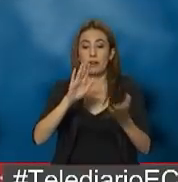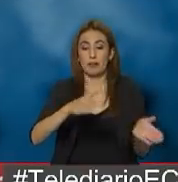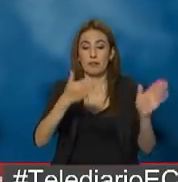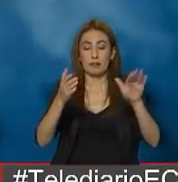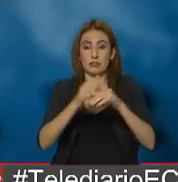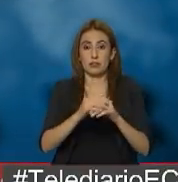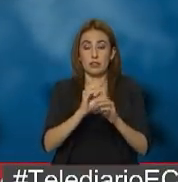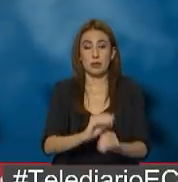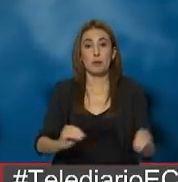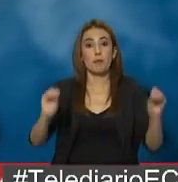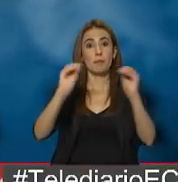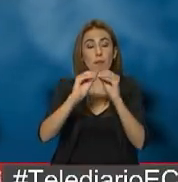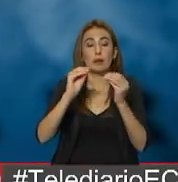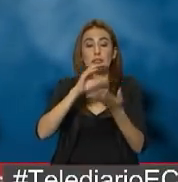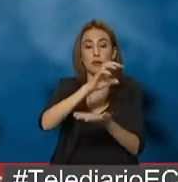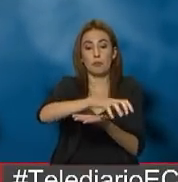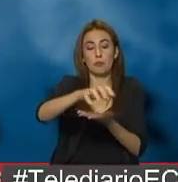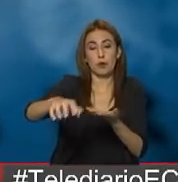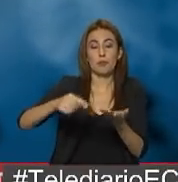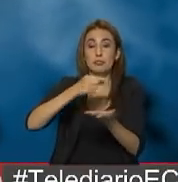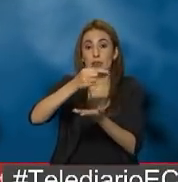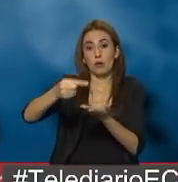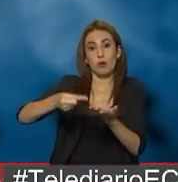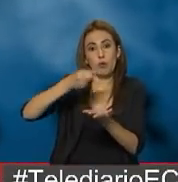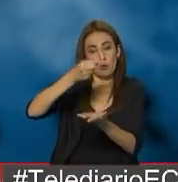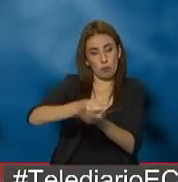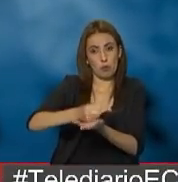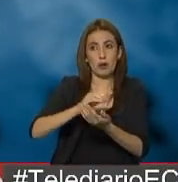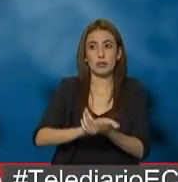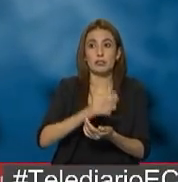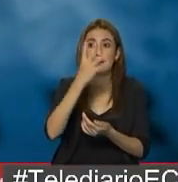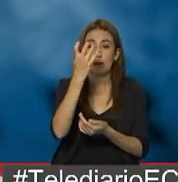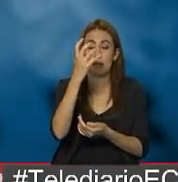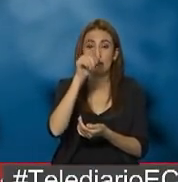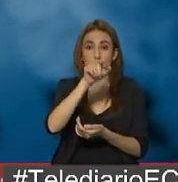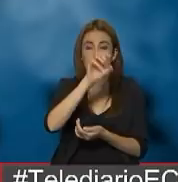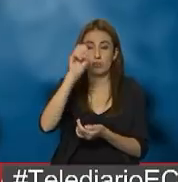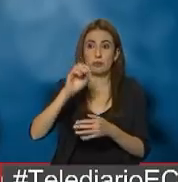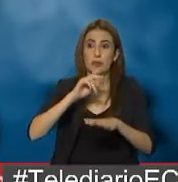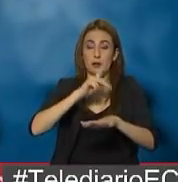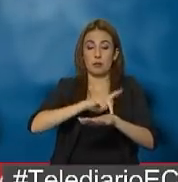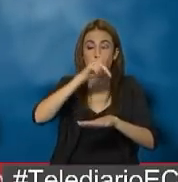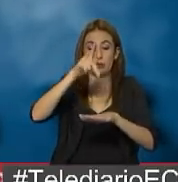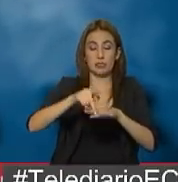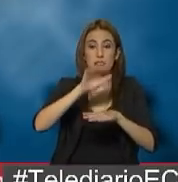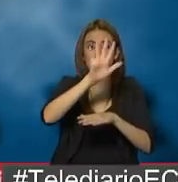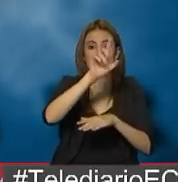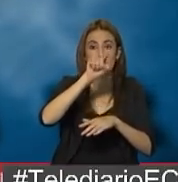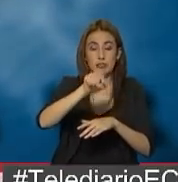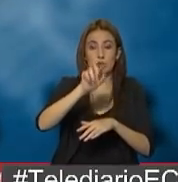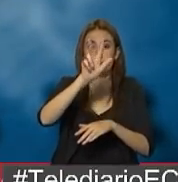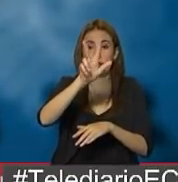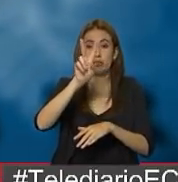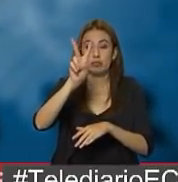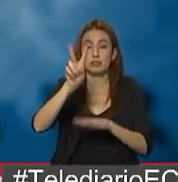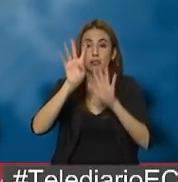contagio de COVID-19 son Guayas, 14.649, Pichincha, 5.329,